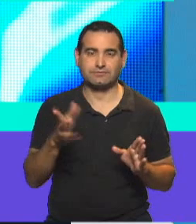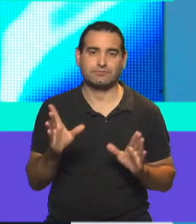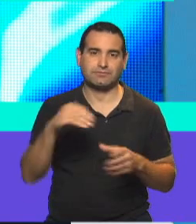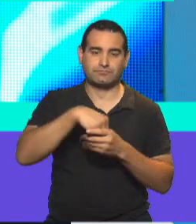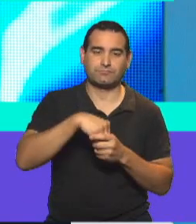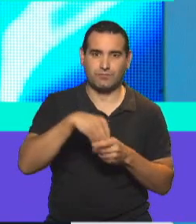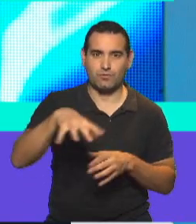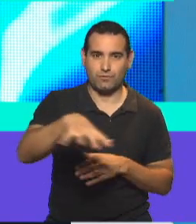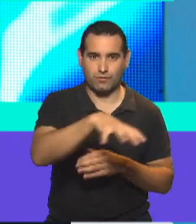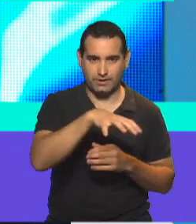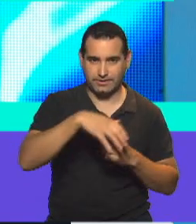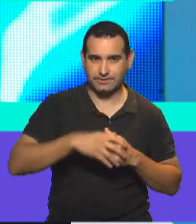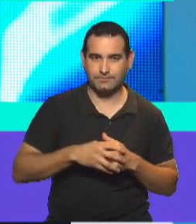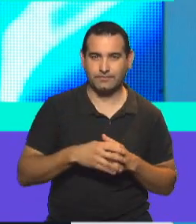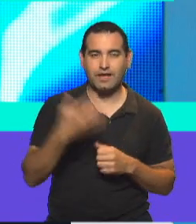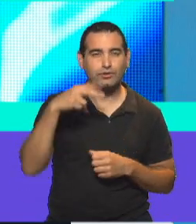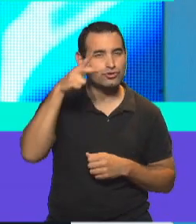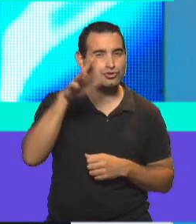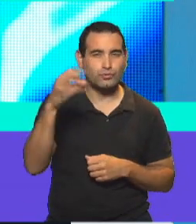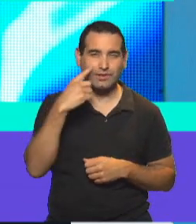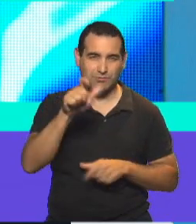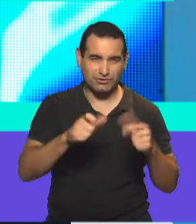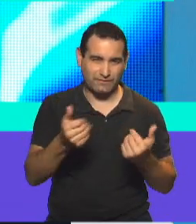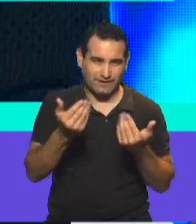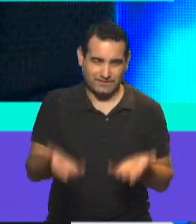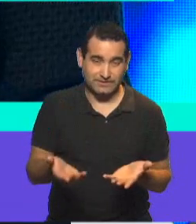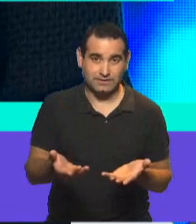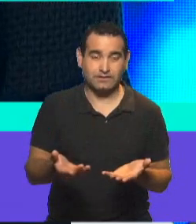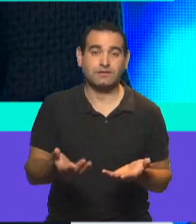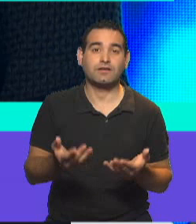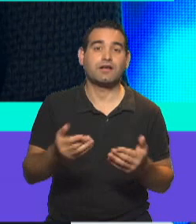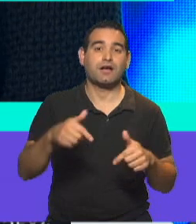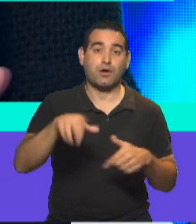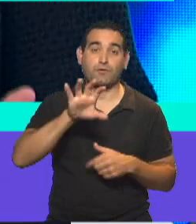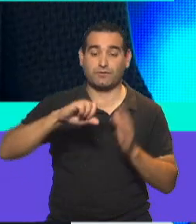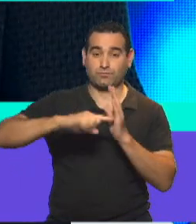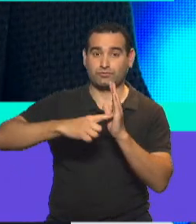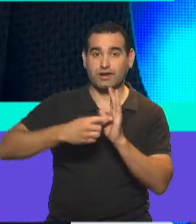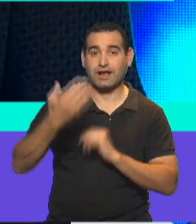régimen que existía antes, David, que tenía 850.000 beneficiarios y beneficiarias. Entonces la provincia de Buenos